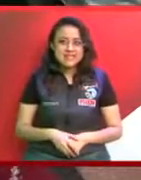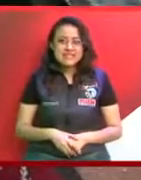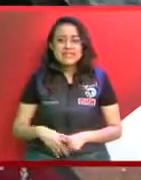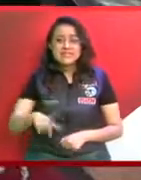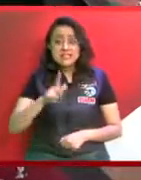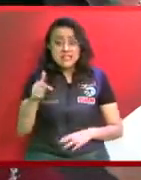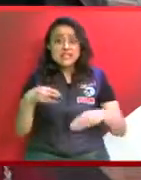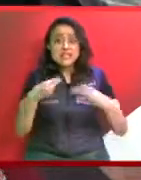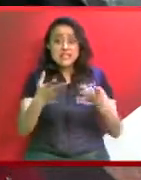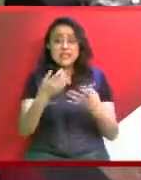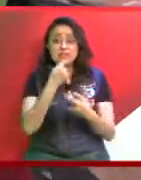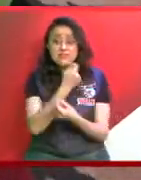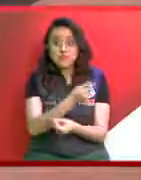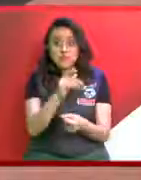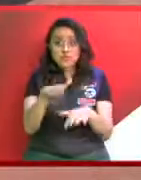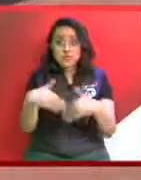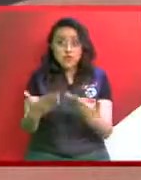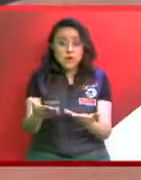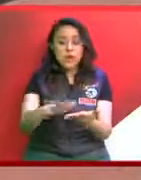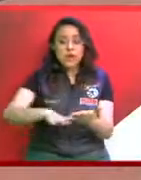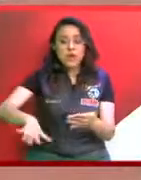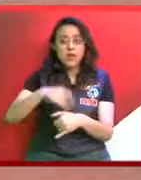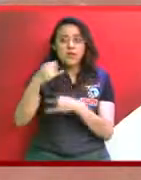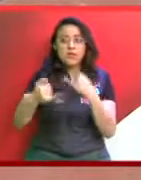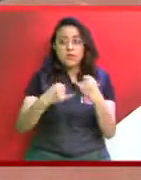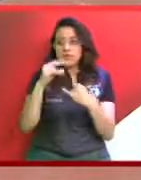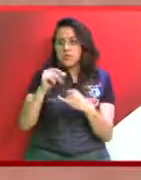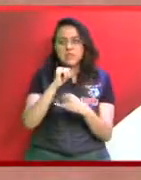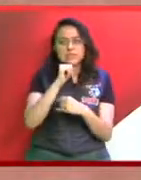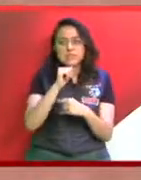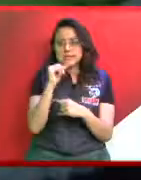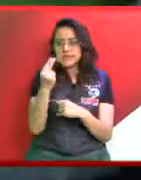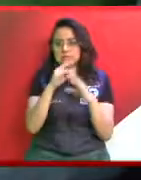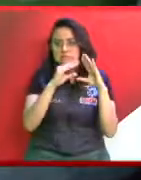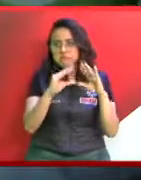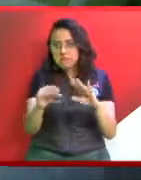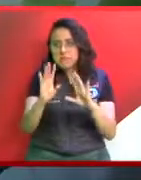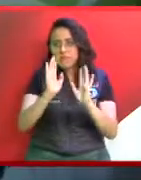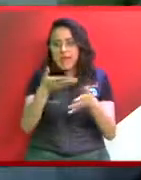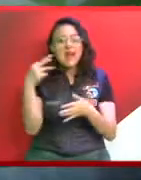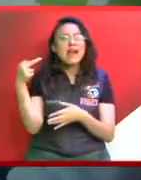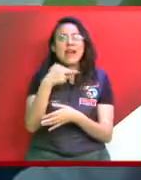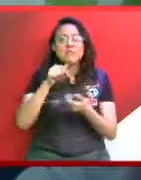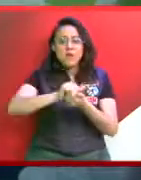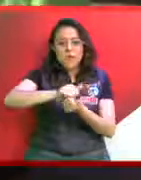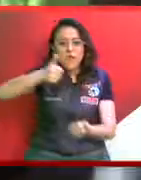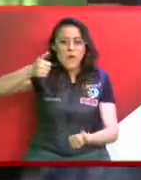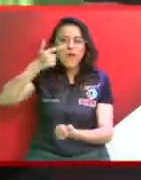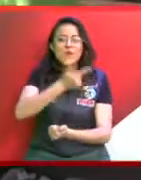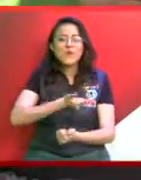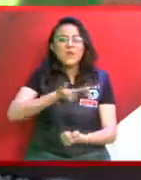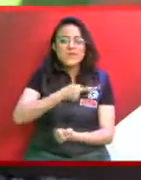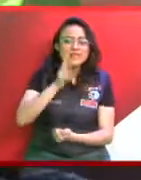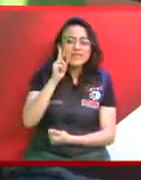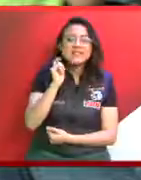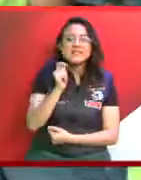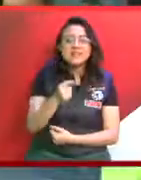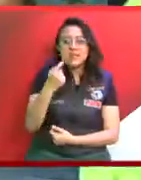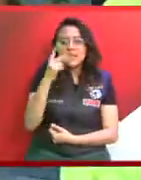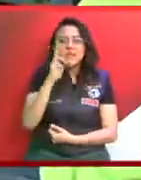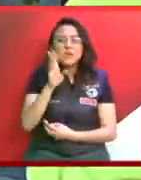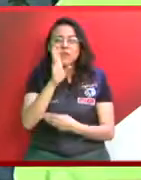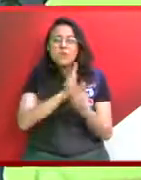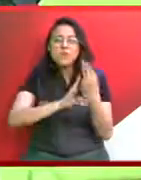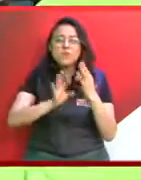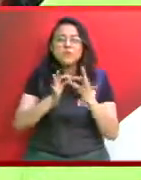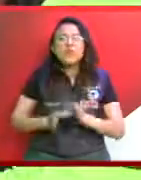Después de la entrega, los niños salieron al patio, donde no hubo necesidad de dar indicaciones. De inmediato abrieron los juguetes y se internaron en un mundo donde lo